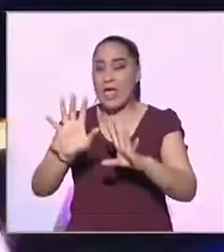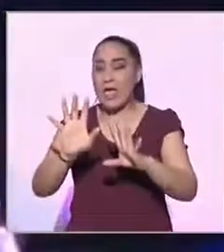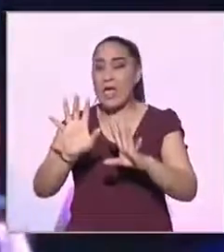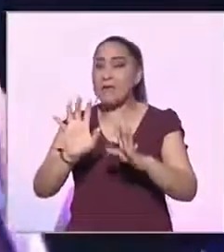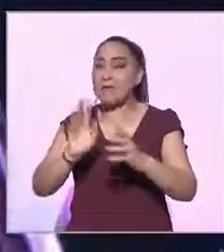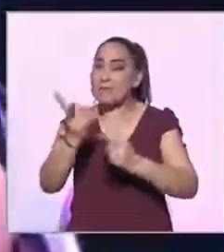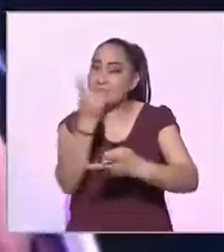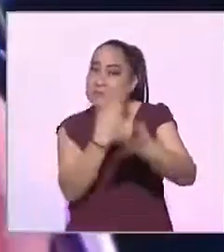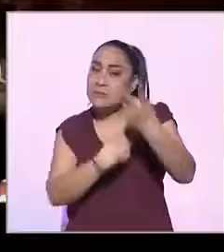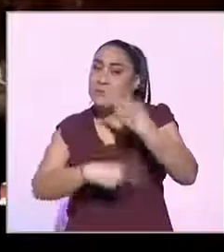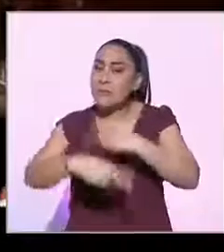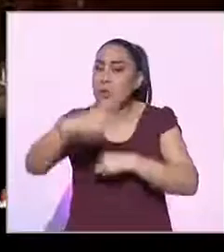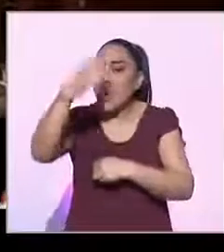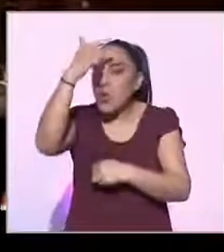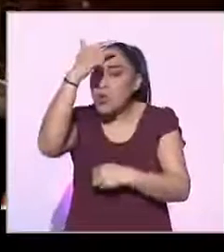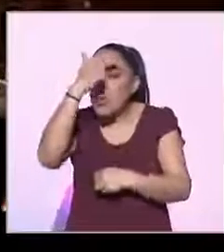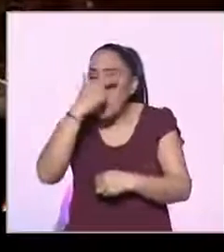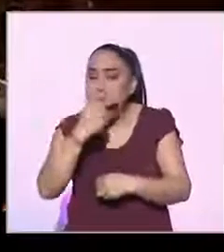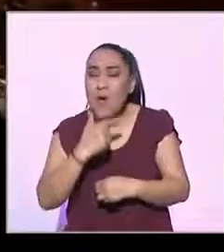noche.